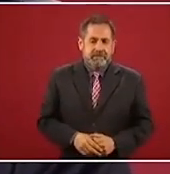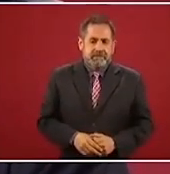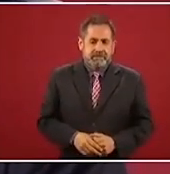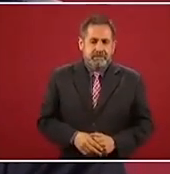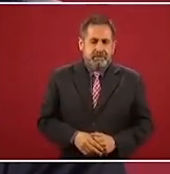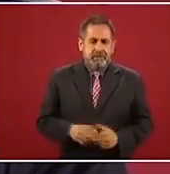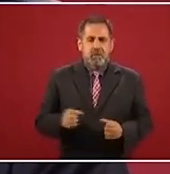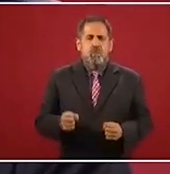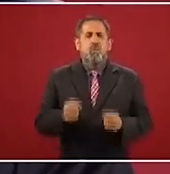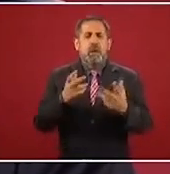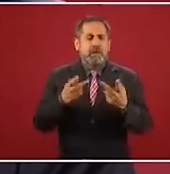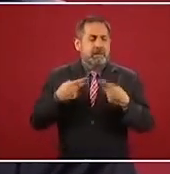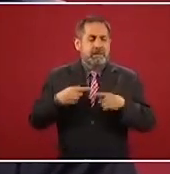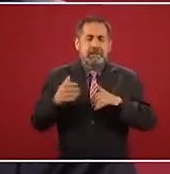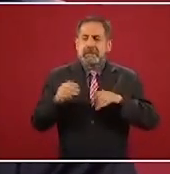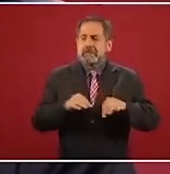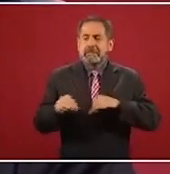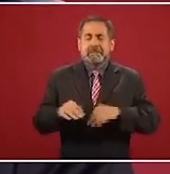¿Cuántos empleos?